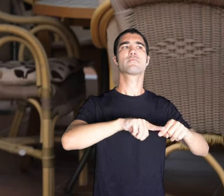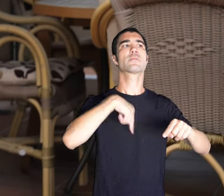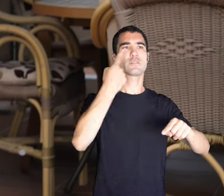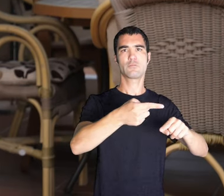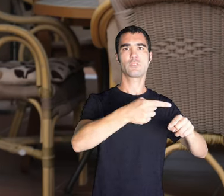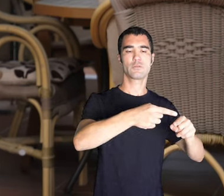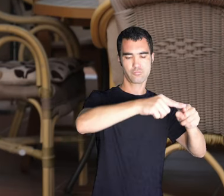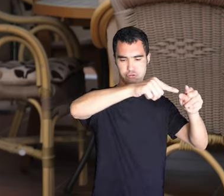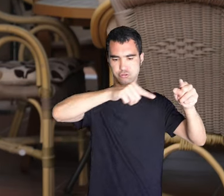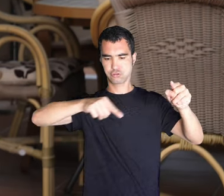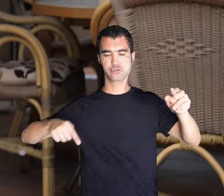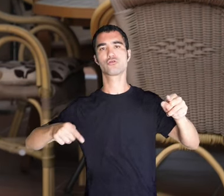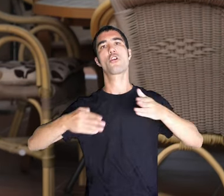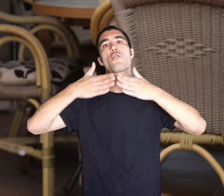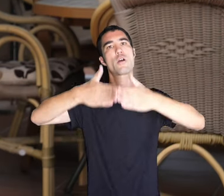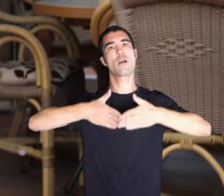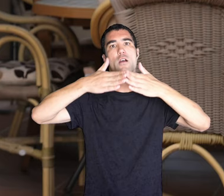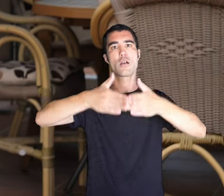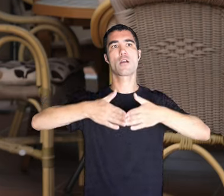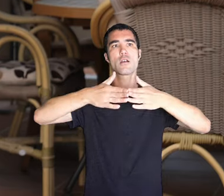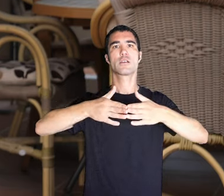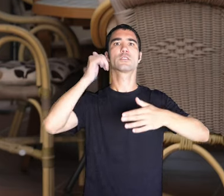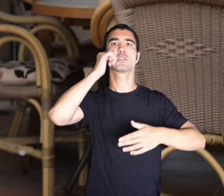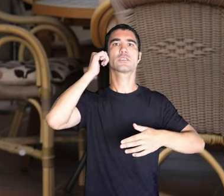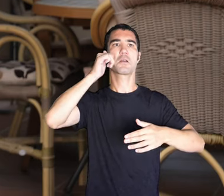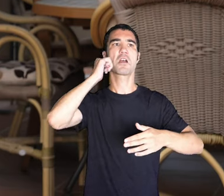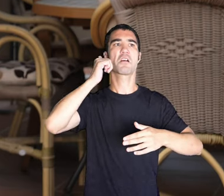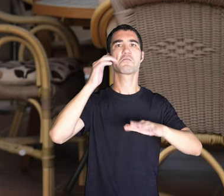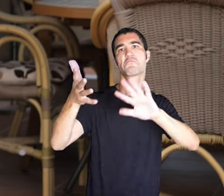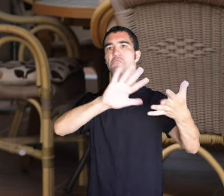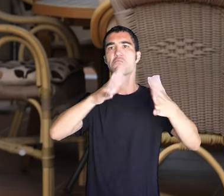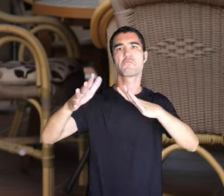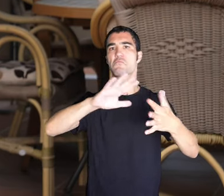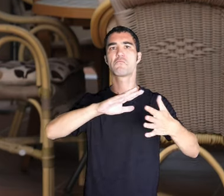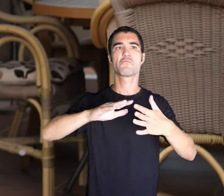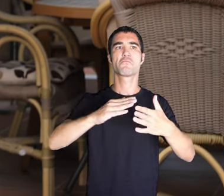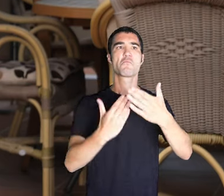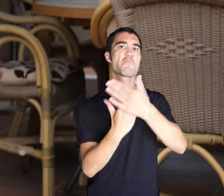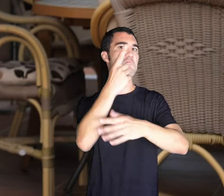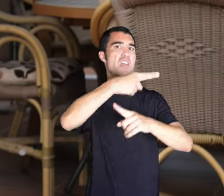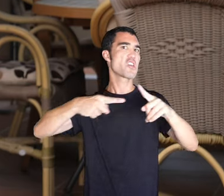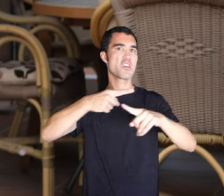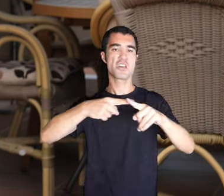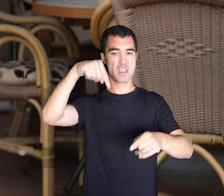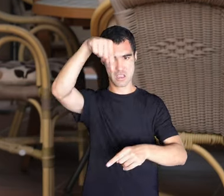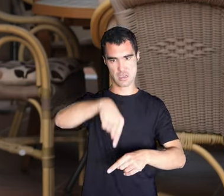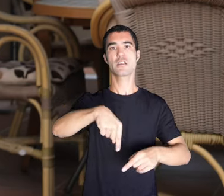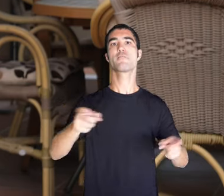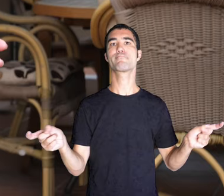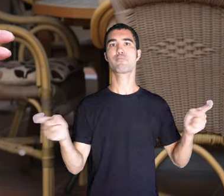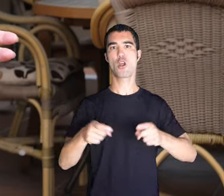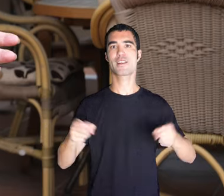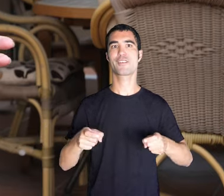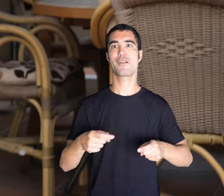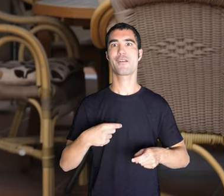Hemos cruzado con barco. Y hemos llegado el sábado a mediodía más o menos aquí en el puerto.